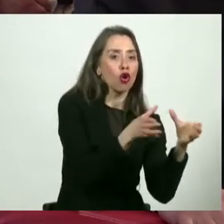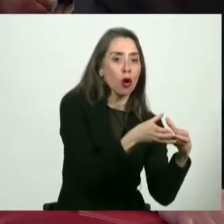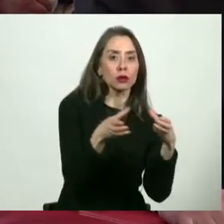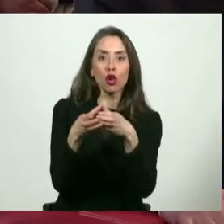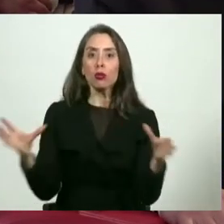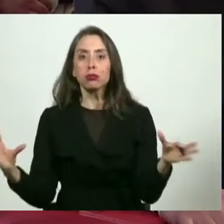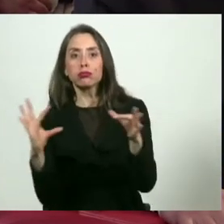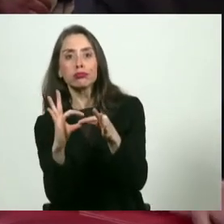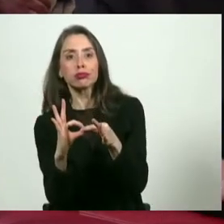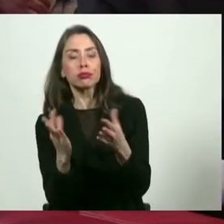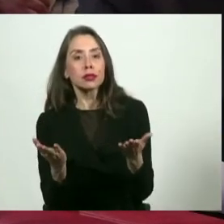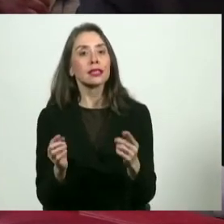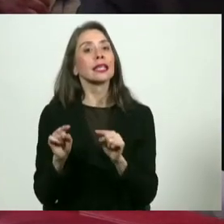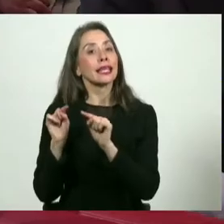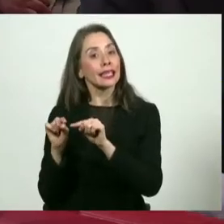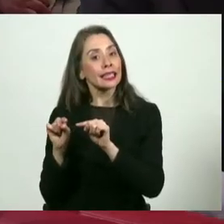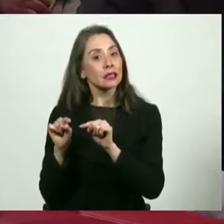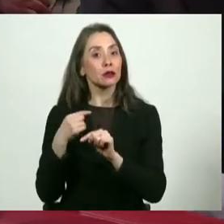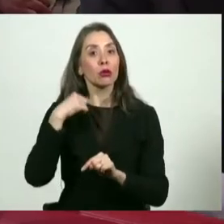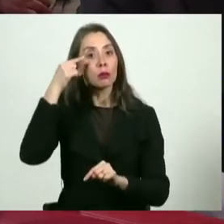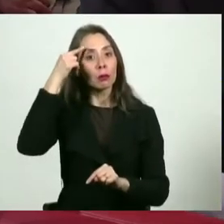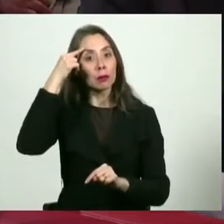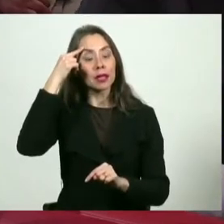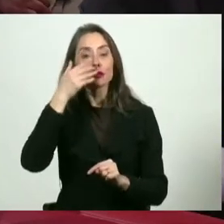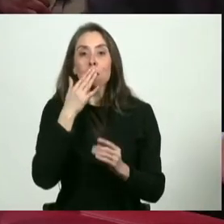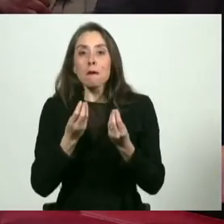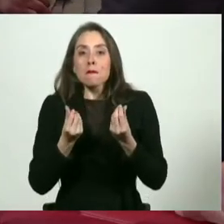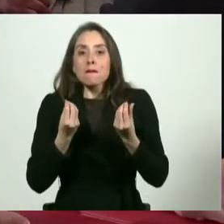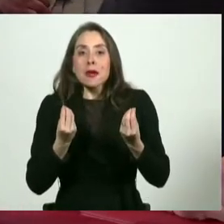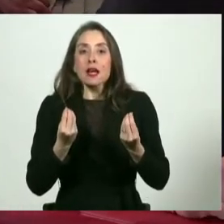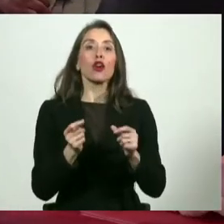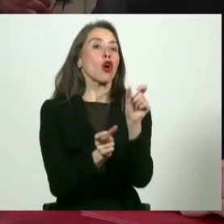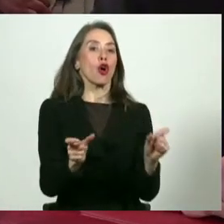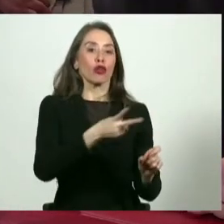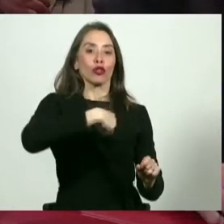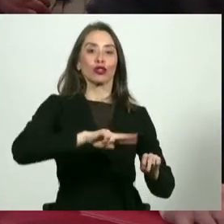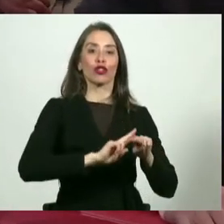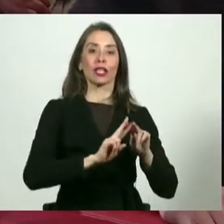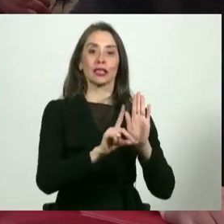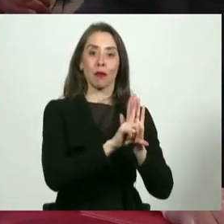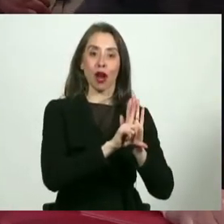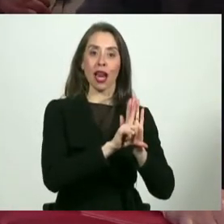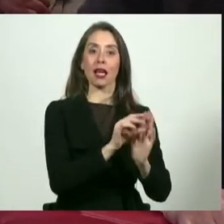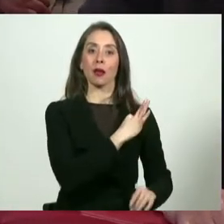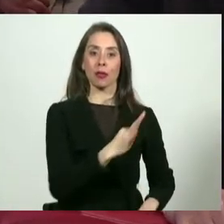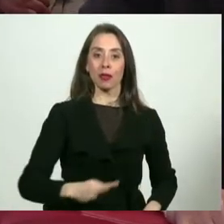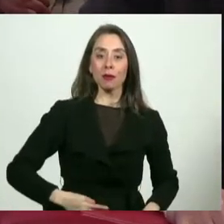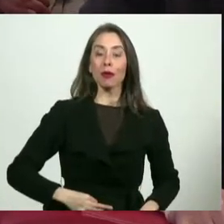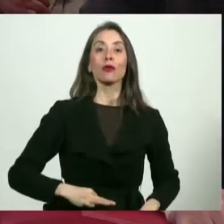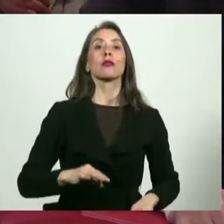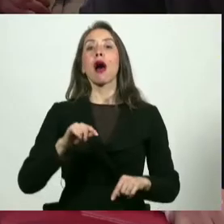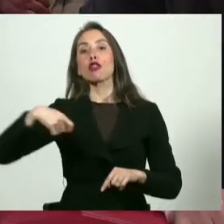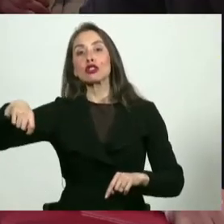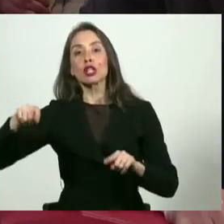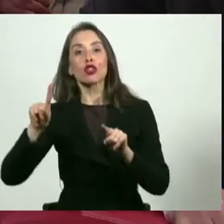posibilidad. Pero en esa área, creo que nos enriquece a los legisladores que están en otras comisiones que no comparten este